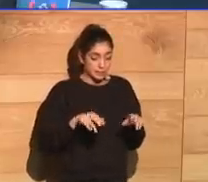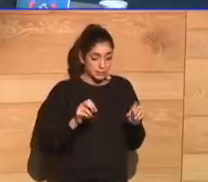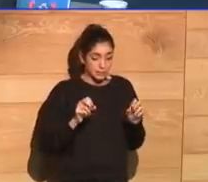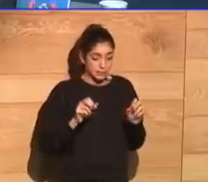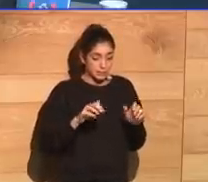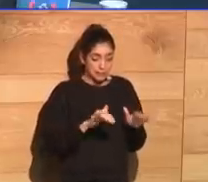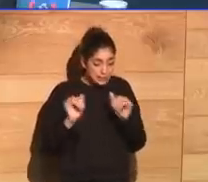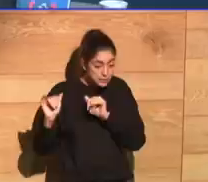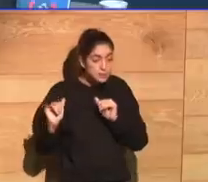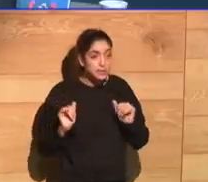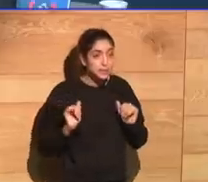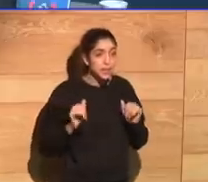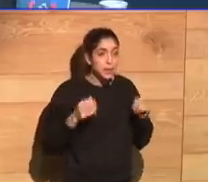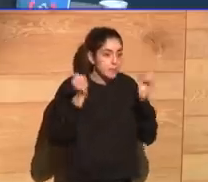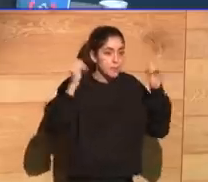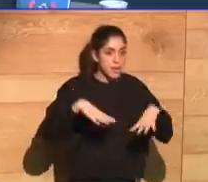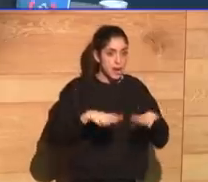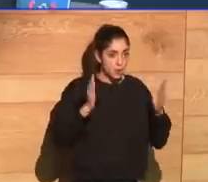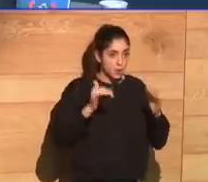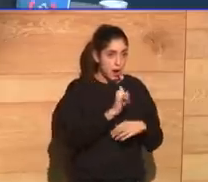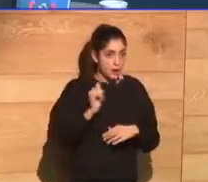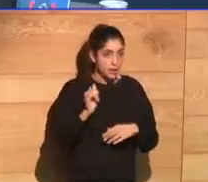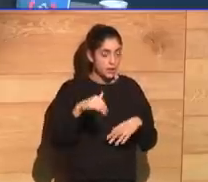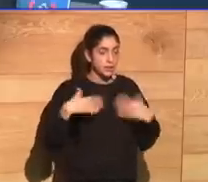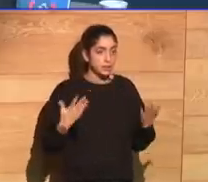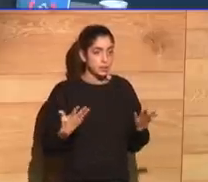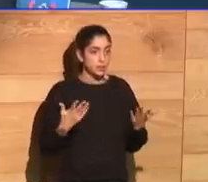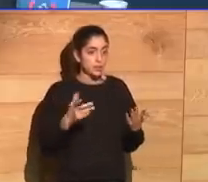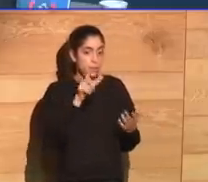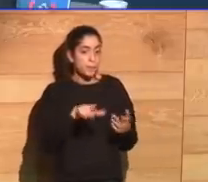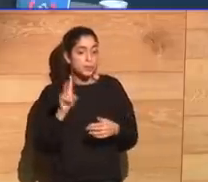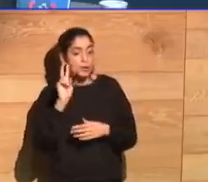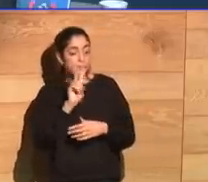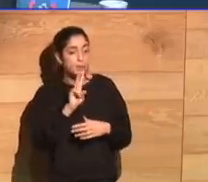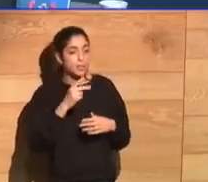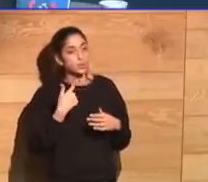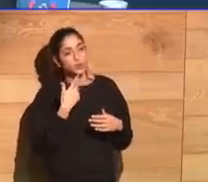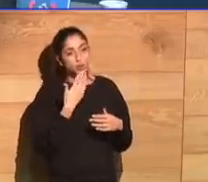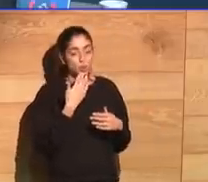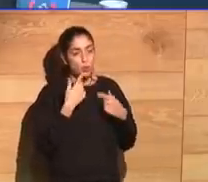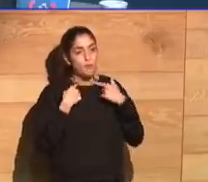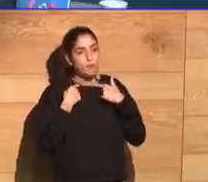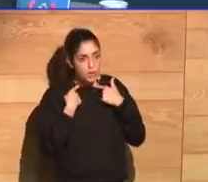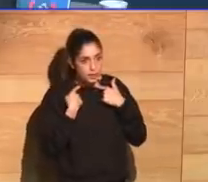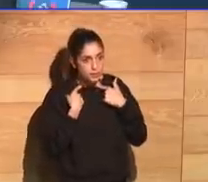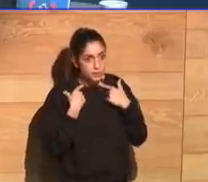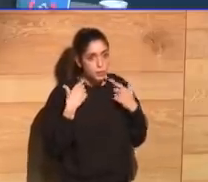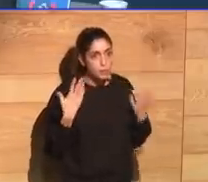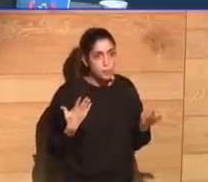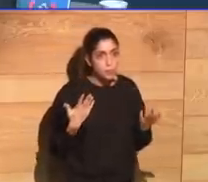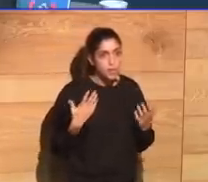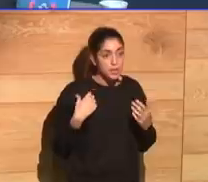Casi todas acaban en lo que después el espectador considera un fracaso, pero que ha sido simplemente